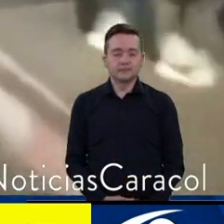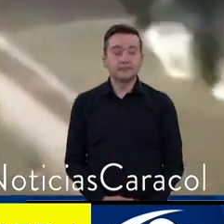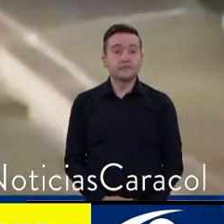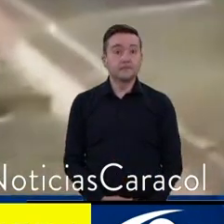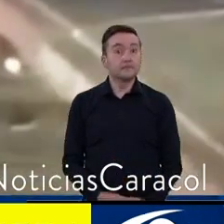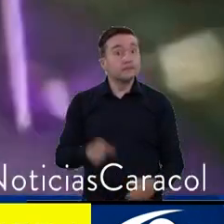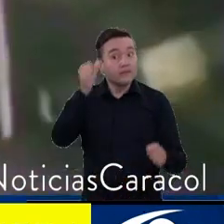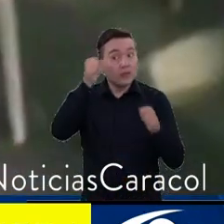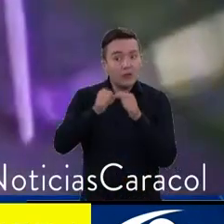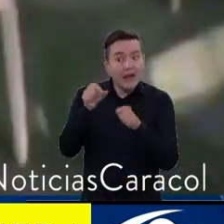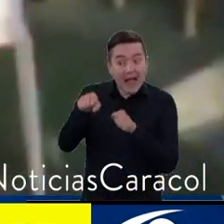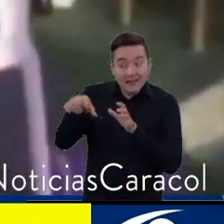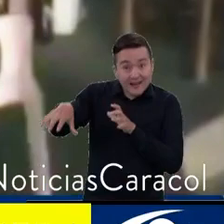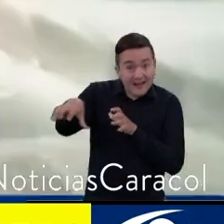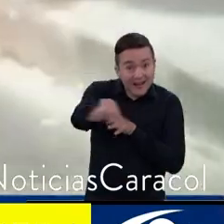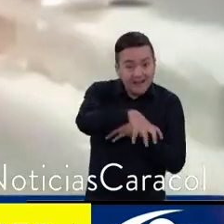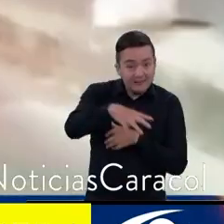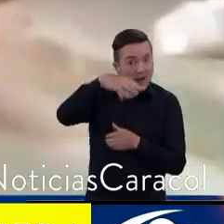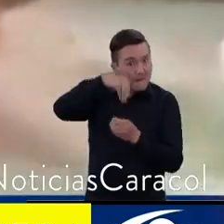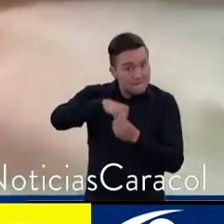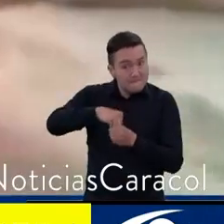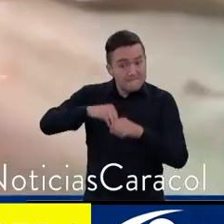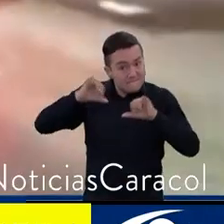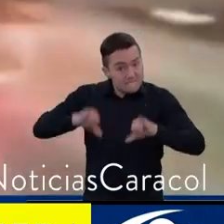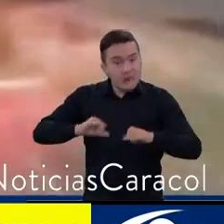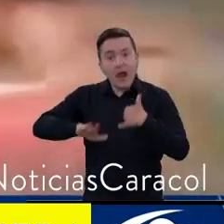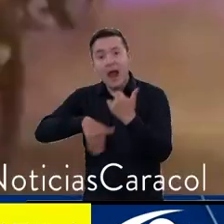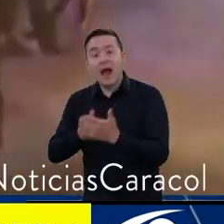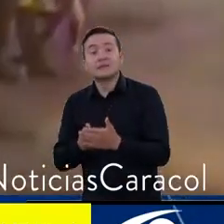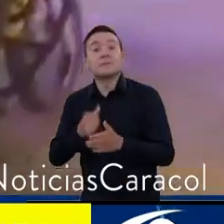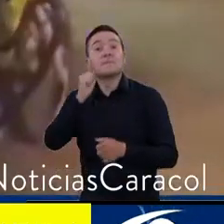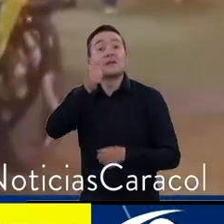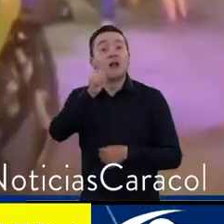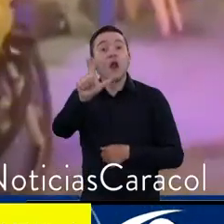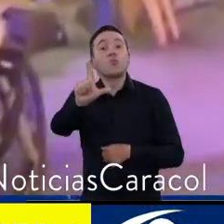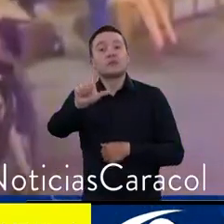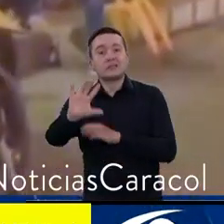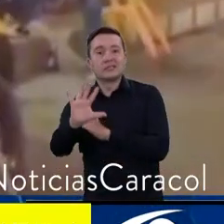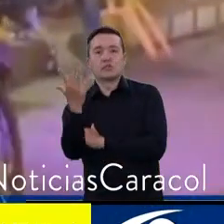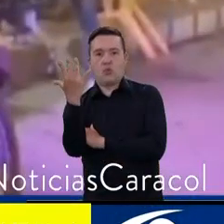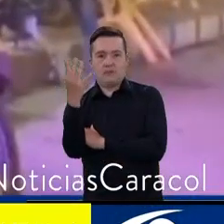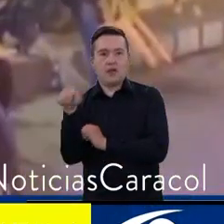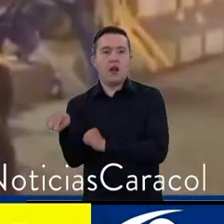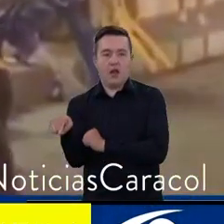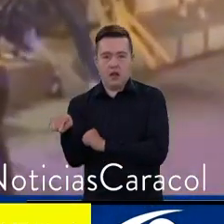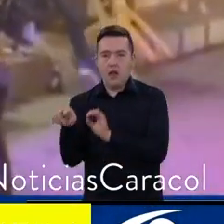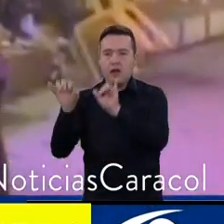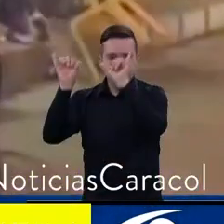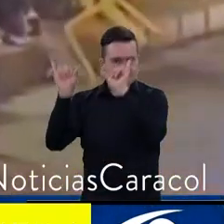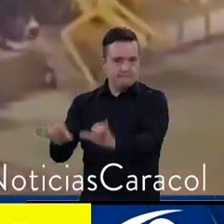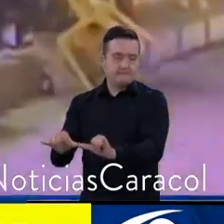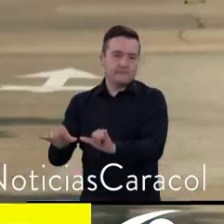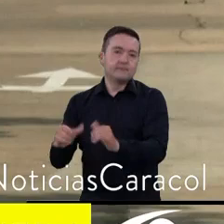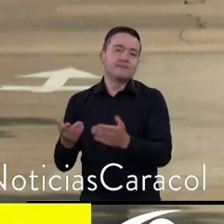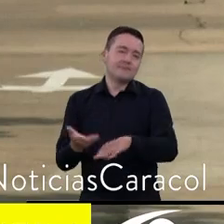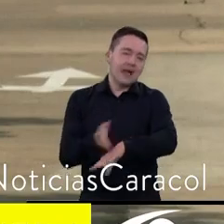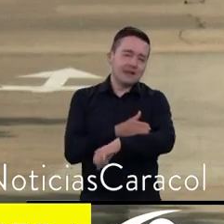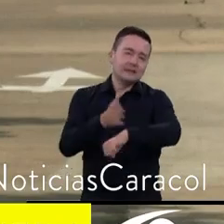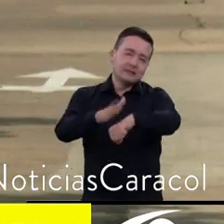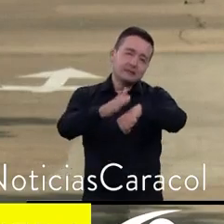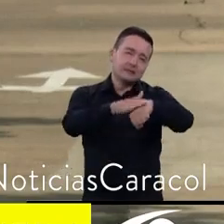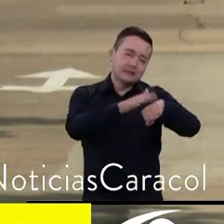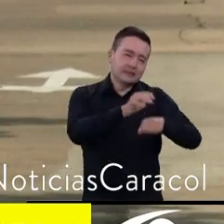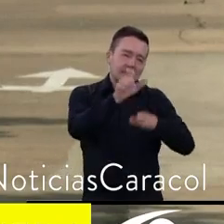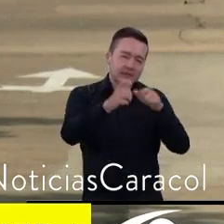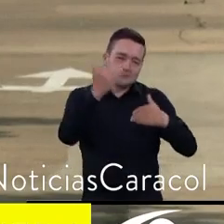Recordemos que estas medidas de toque de queda y ley seca se mantendrán hasta mañana, lunes a las 5 de la mañana. Por ello, el llamado que han hecho las autoridades a toda la ciudadanía